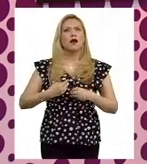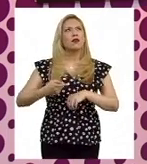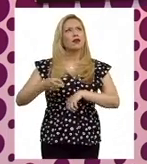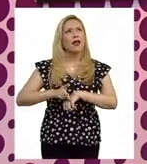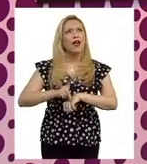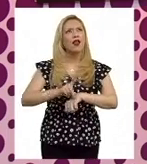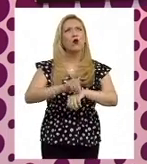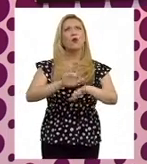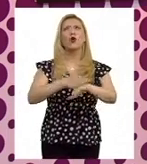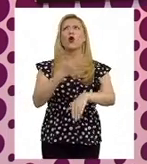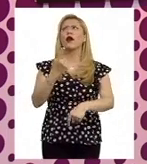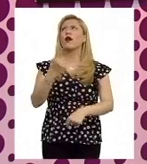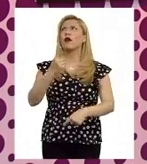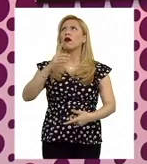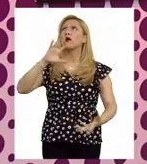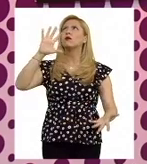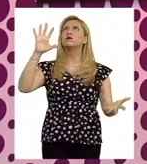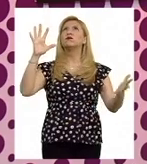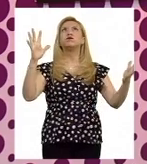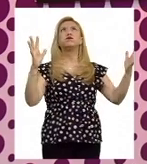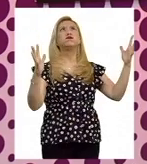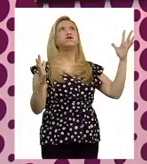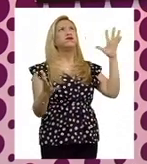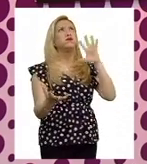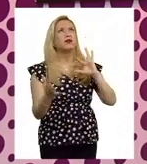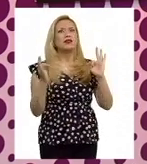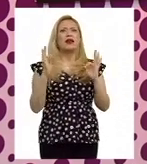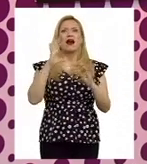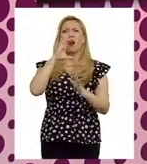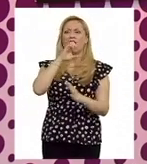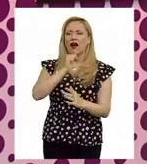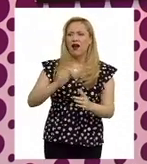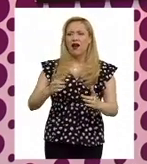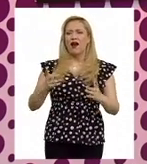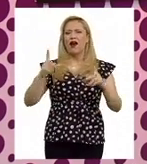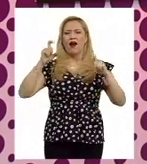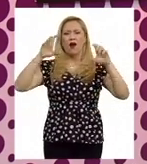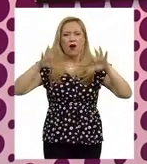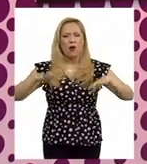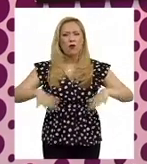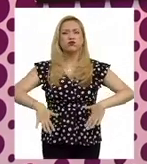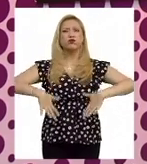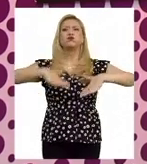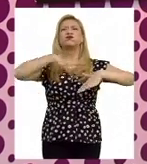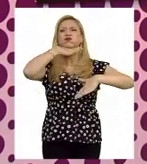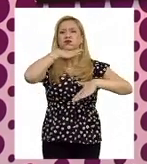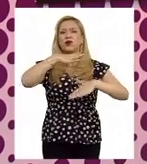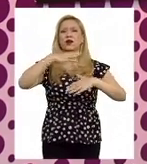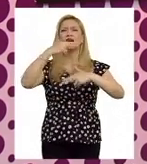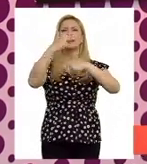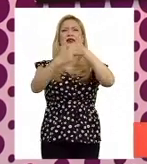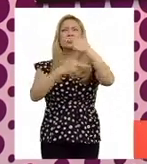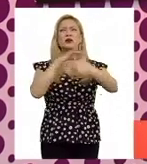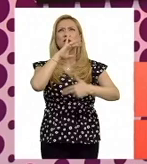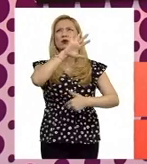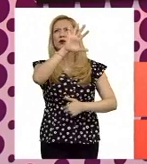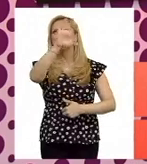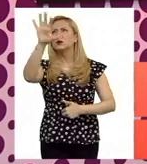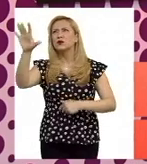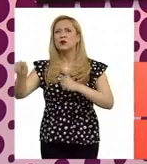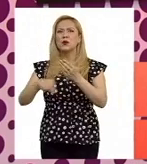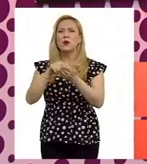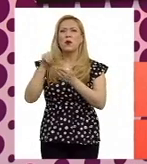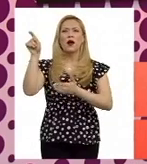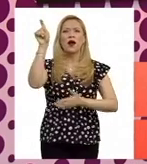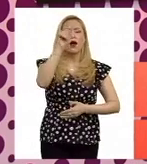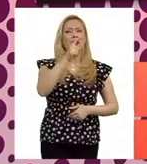del cambio climático, de los desastres naturales, de la contaminación de algunas zonas. ¿Qué pasa con aquellas